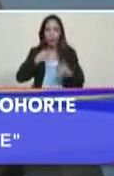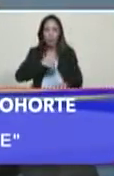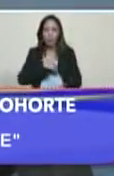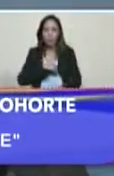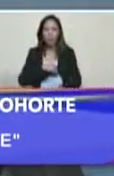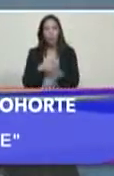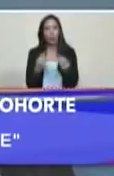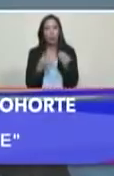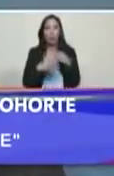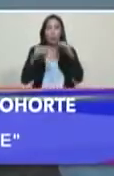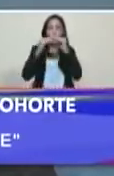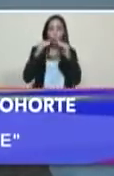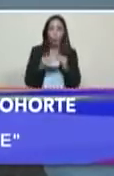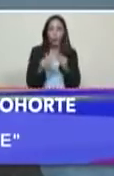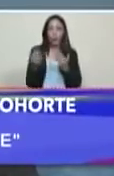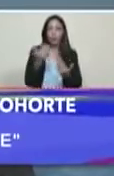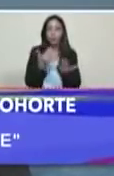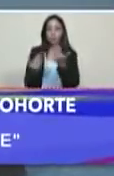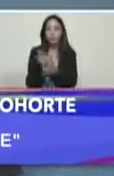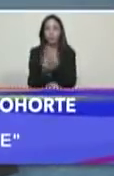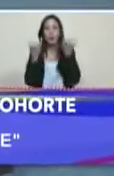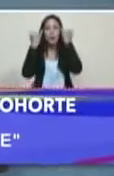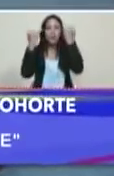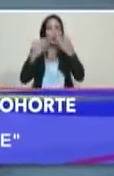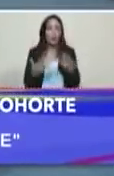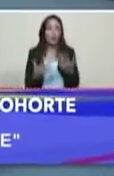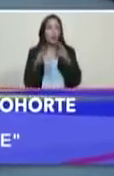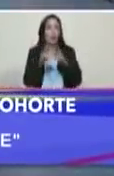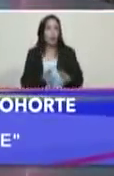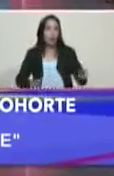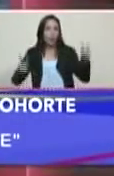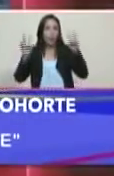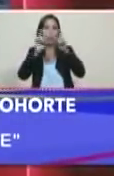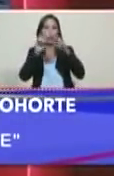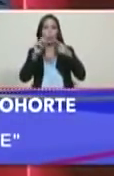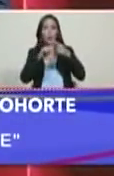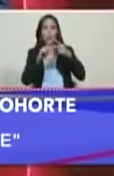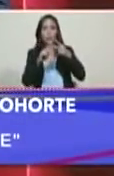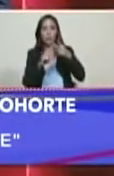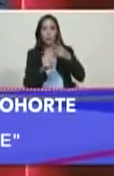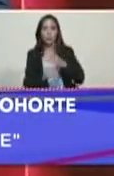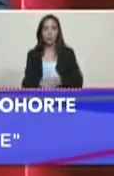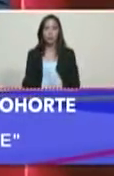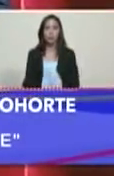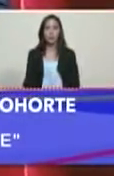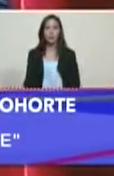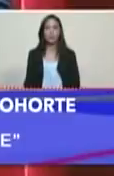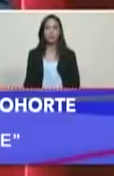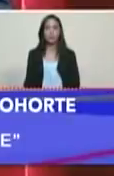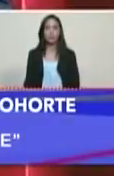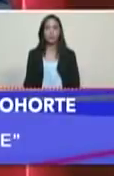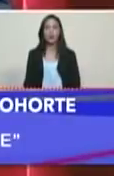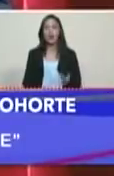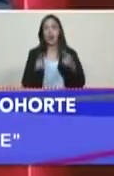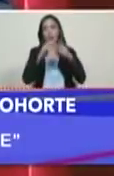llevan combinado la construcción de los valores, de la conciencia y de la